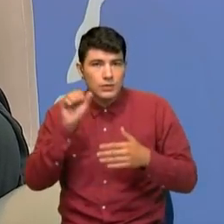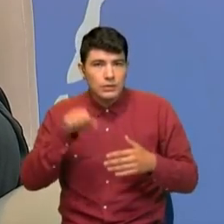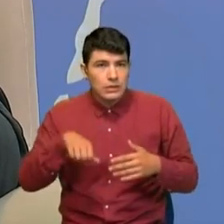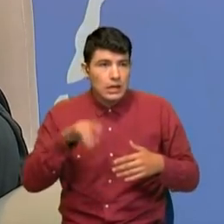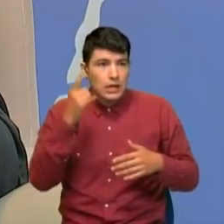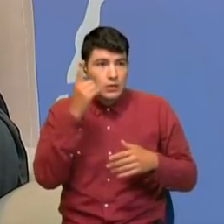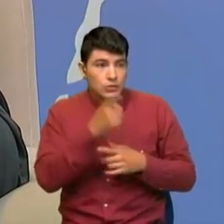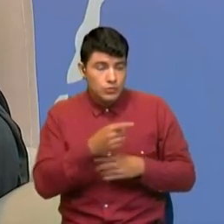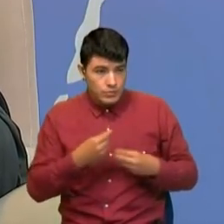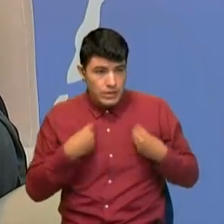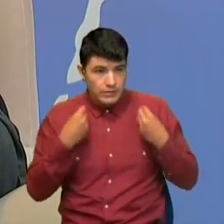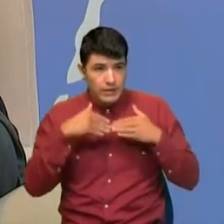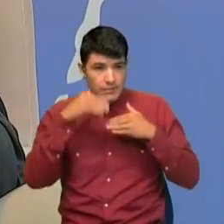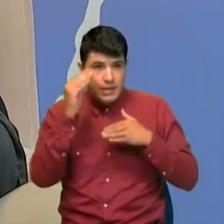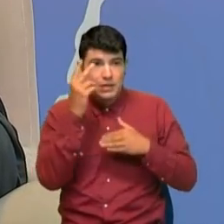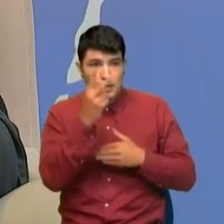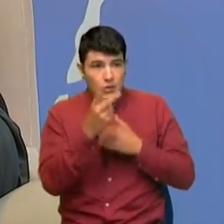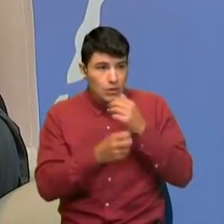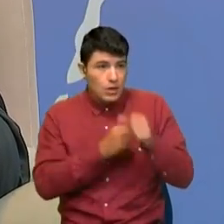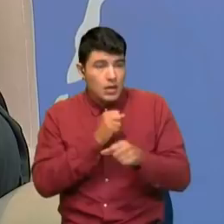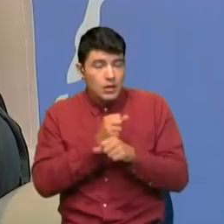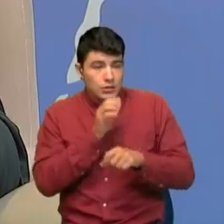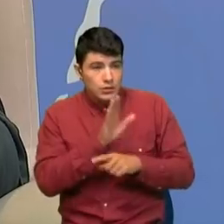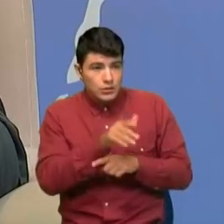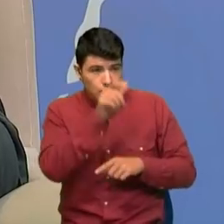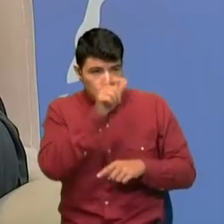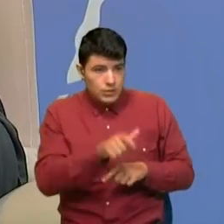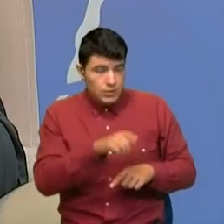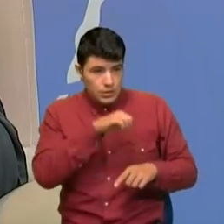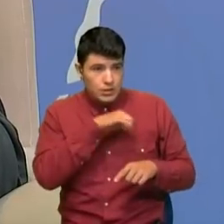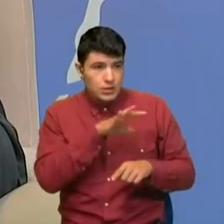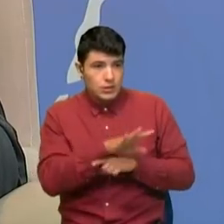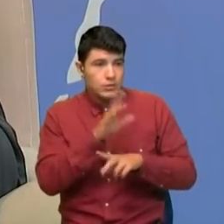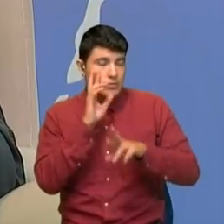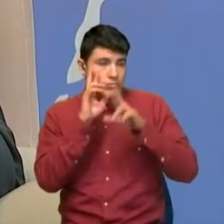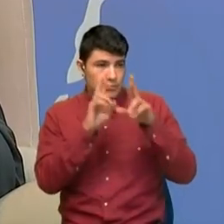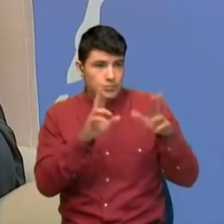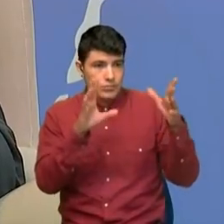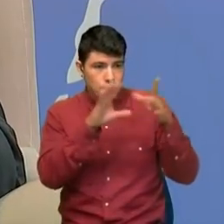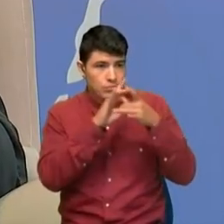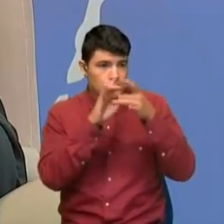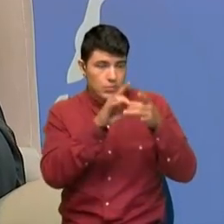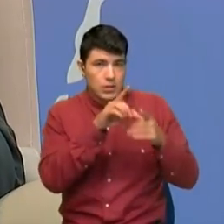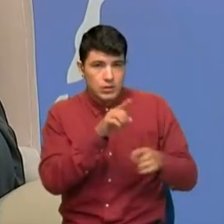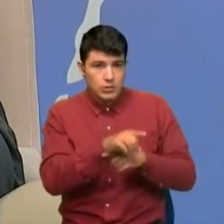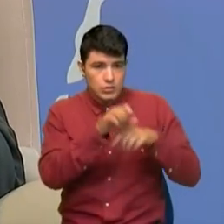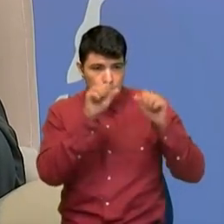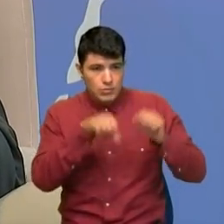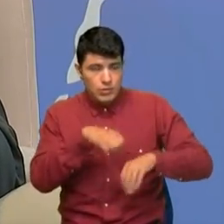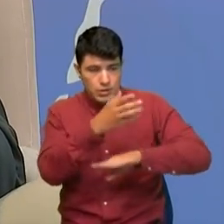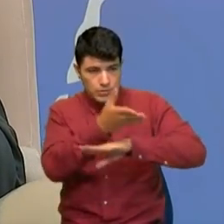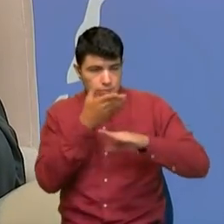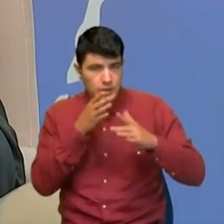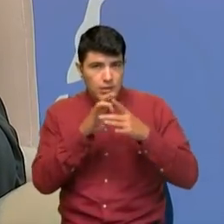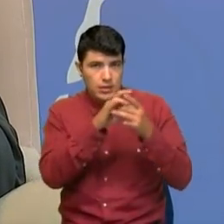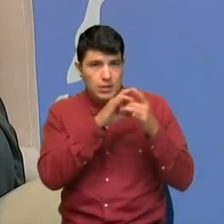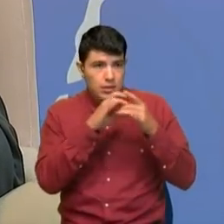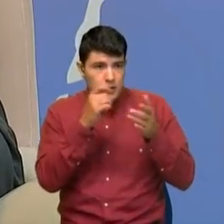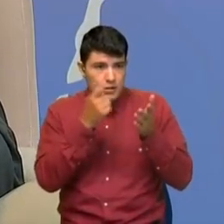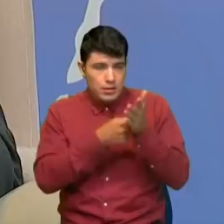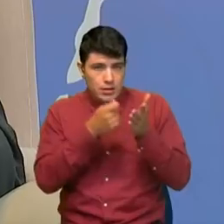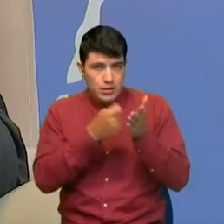vivido más de 2 años con una persona y tiene la declaratoria de unión marital de hecho, puede solicitar la declaratoria de la sociedad